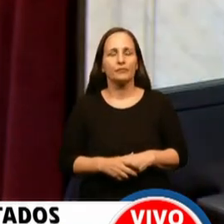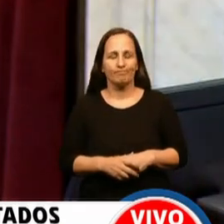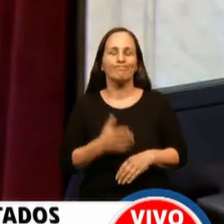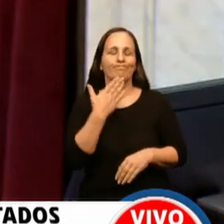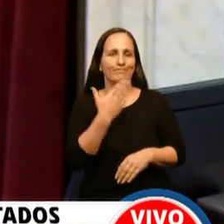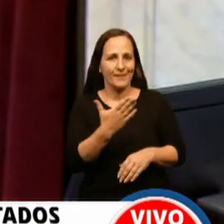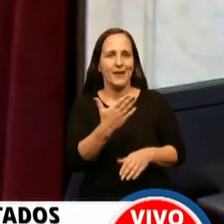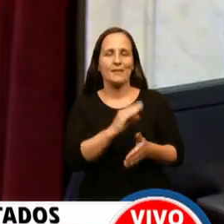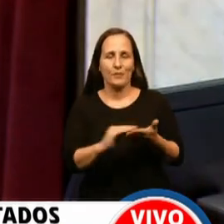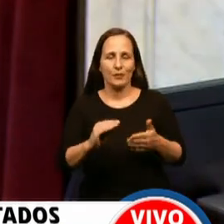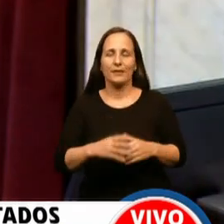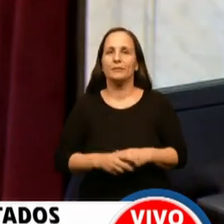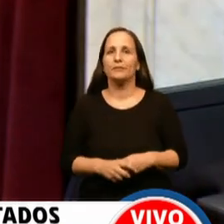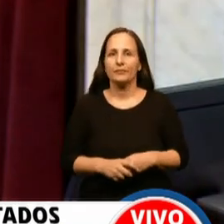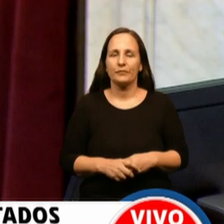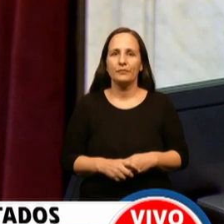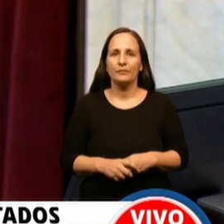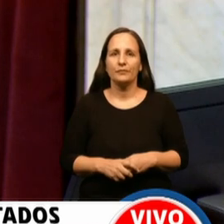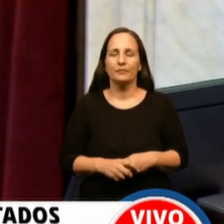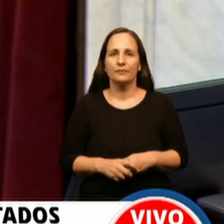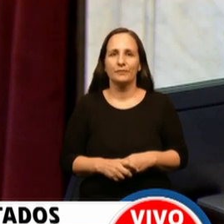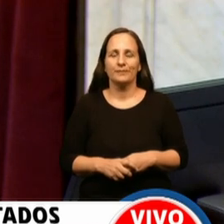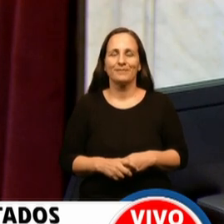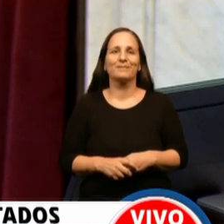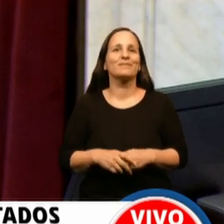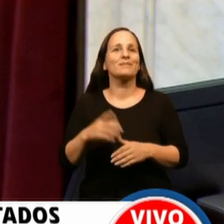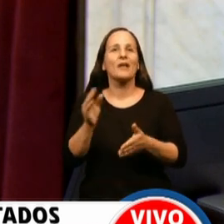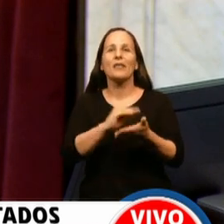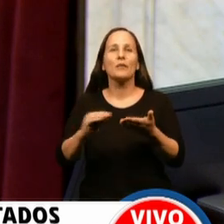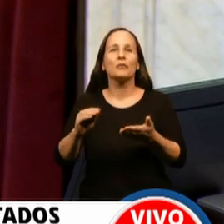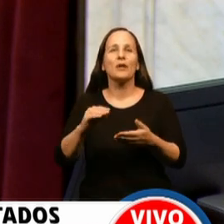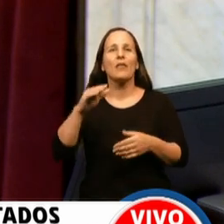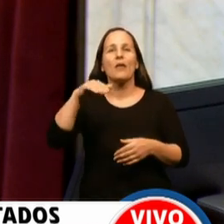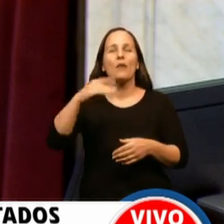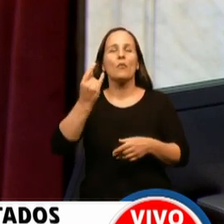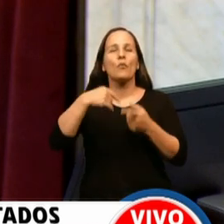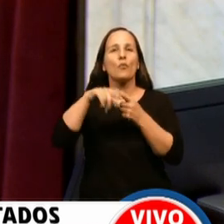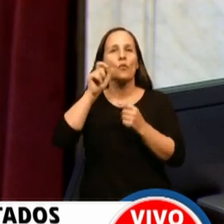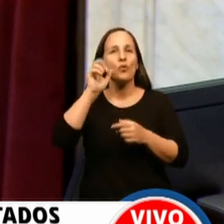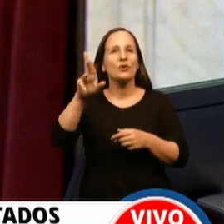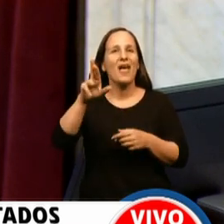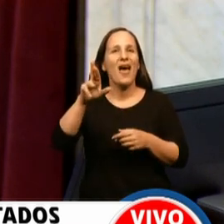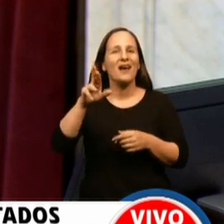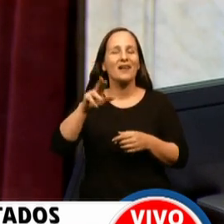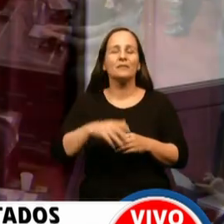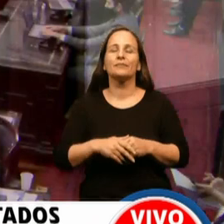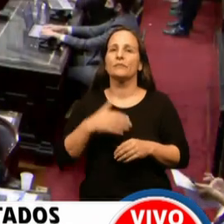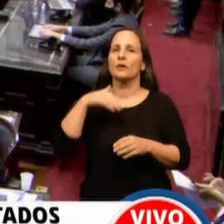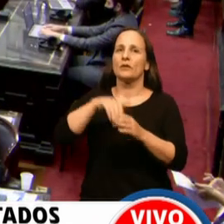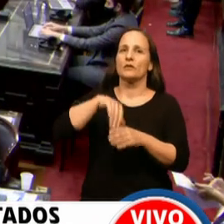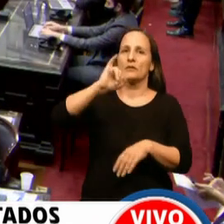gracias diputadas diputadas diputada patricia mujer para indicar el sentido de su voto